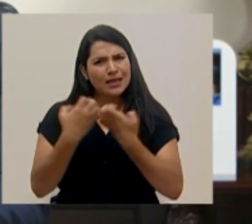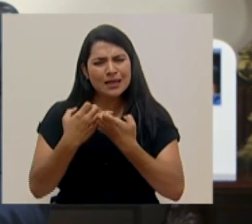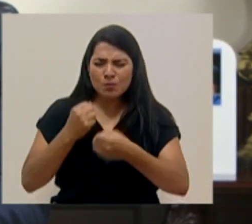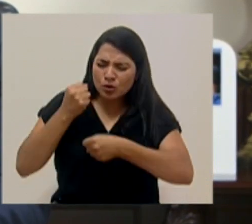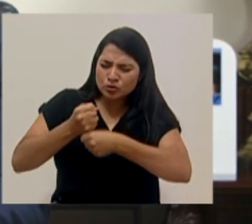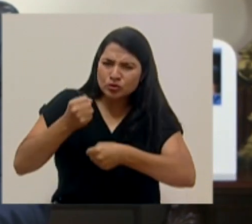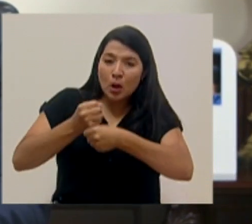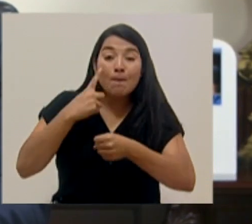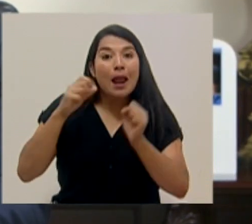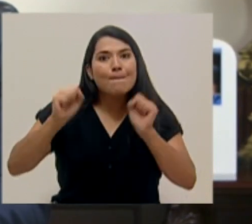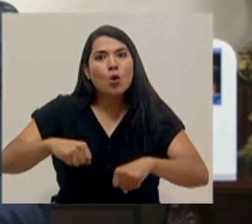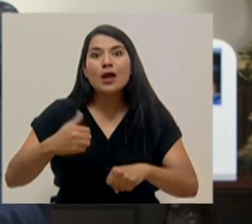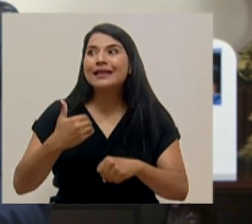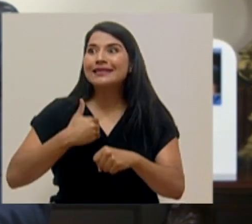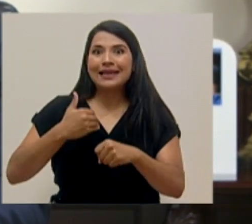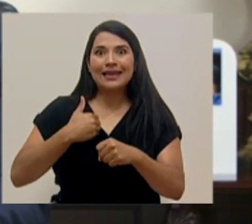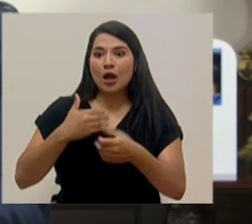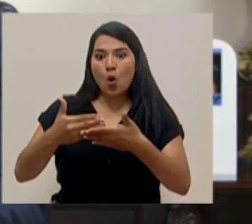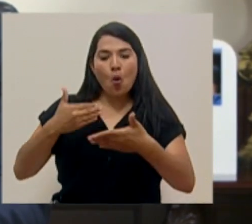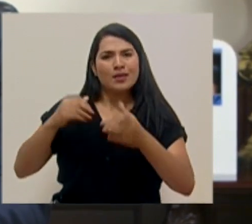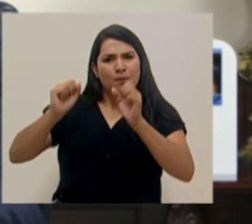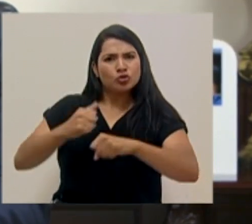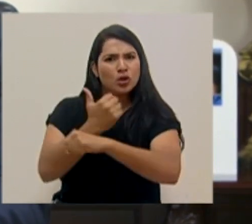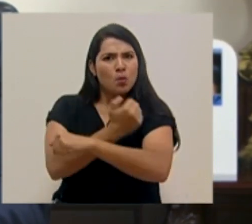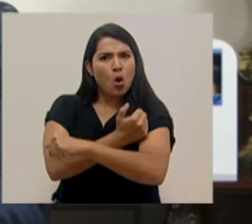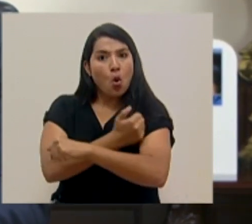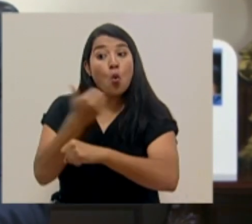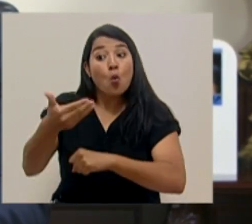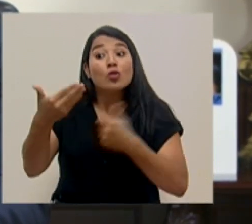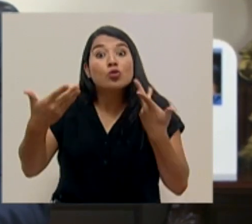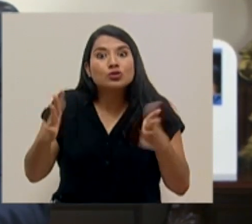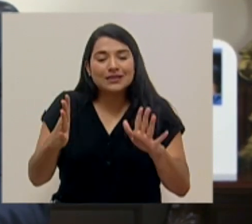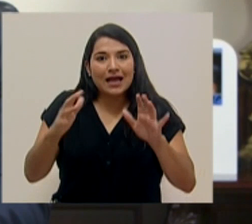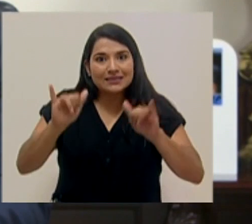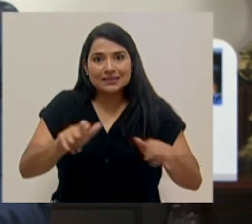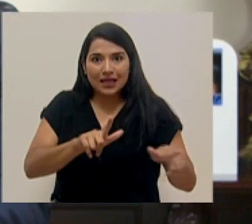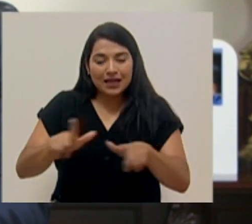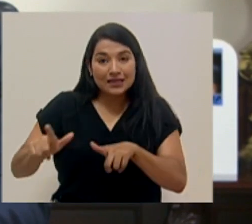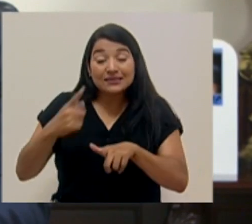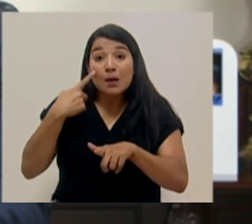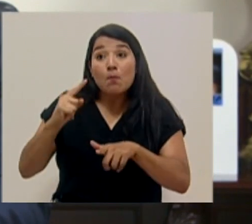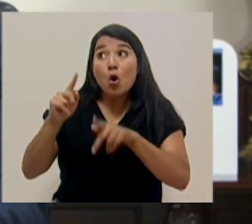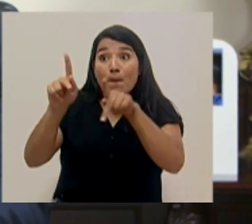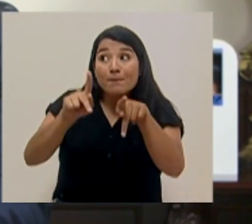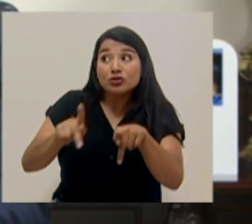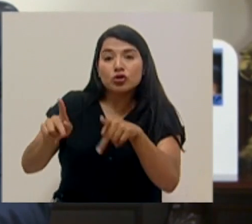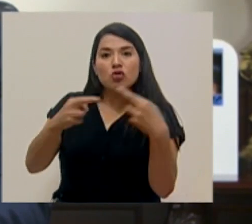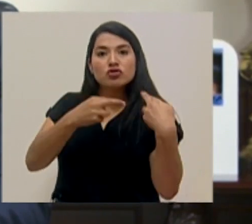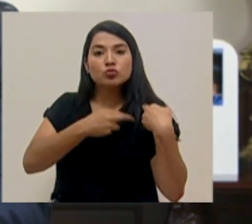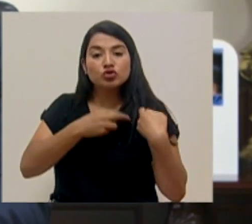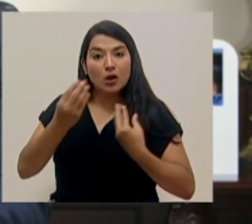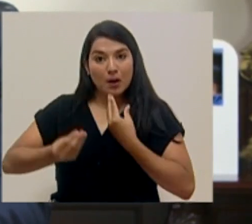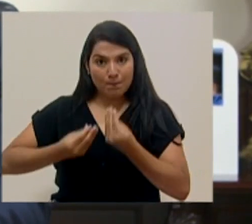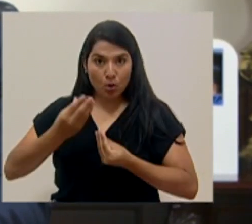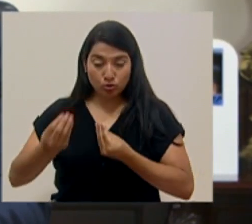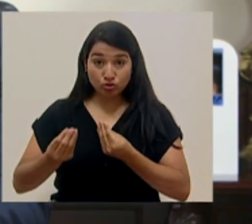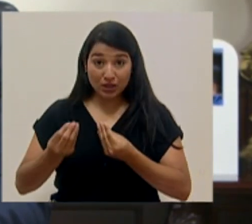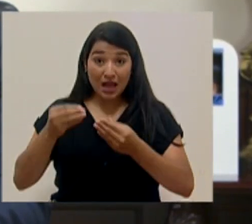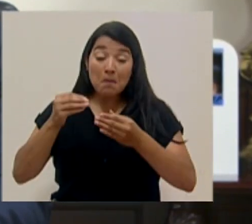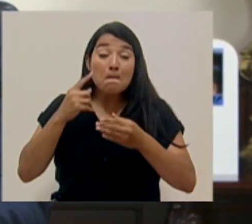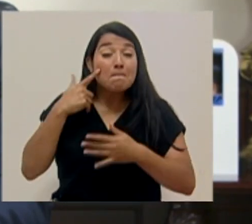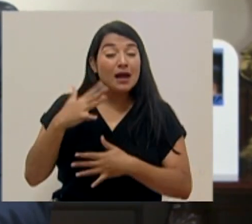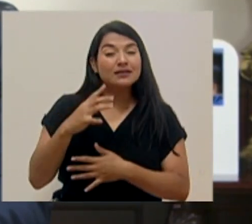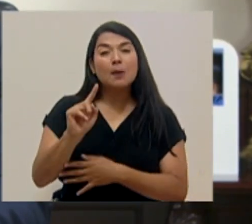garantizar las primeras vacunas para la población. Apenas estén disponibles por parte de los fabricantes, se estima en el